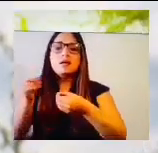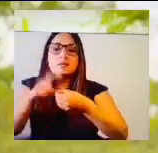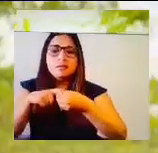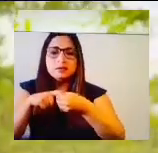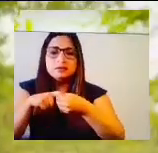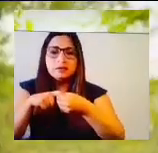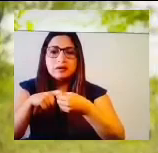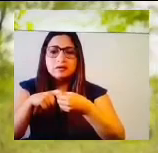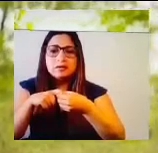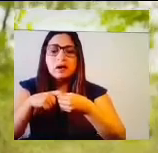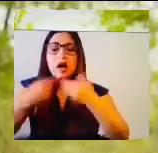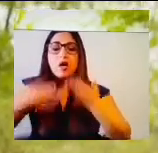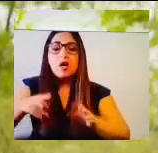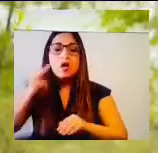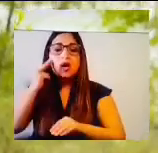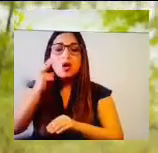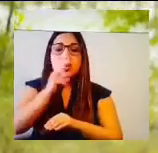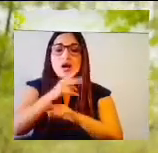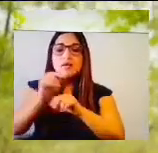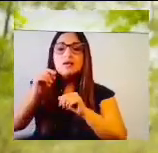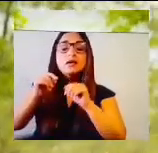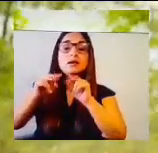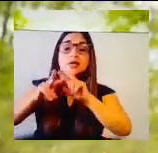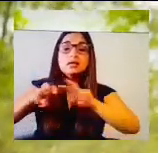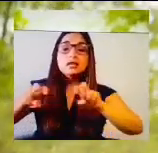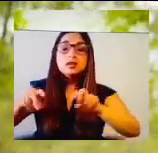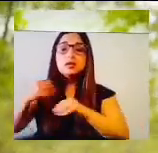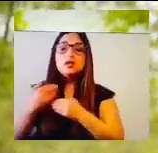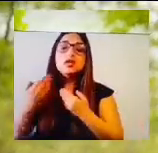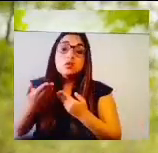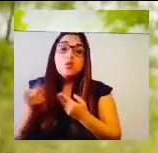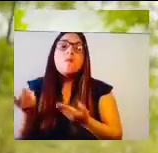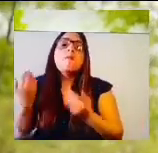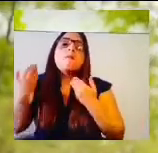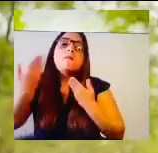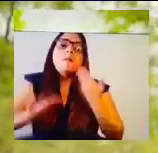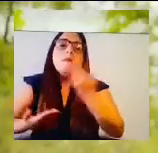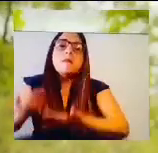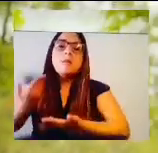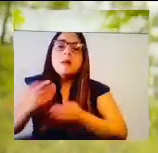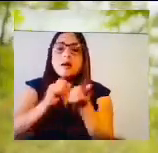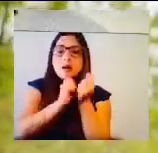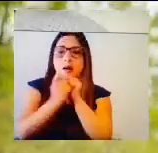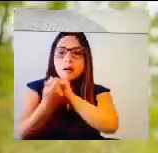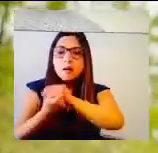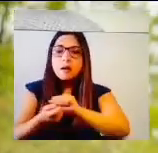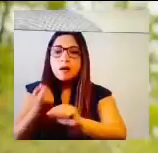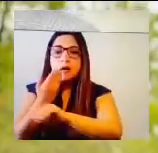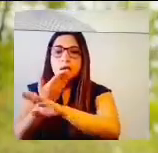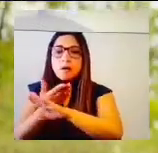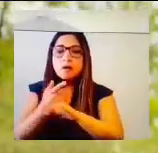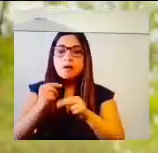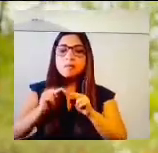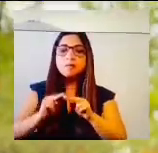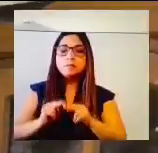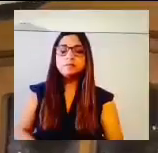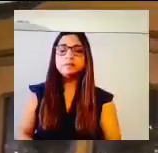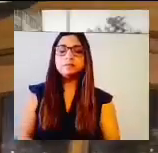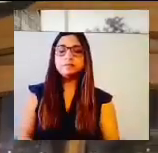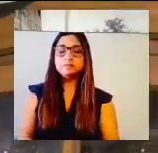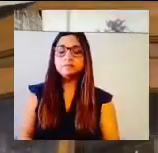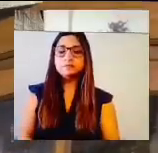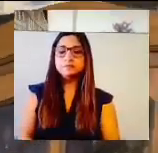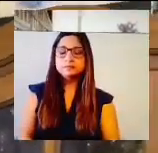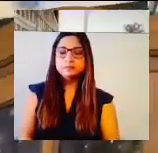participar. Ahora te invitamos a leer este estudio y formar parte del cambio. Derribemos las barreras de la participación de las personas con Alzheimer.